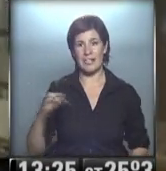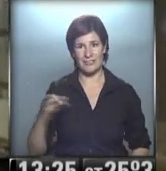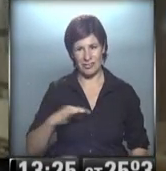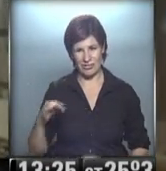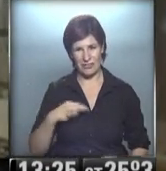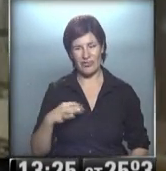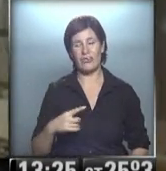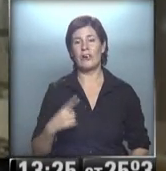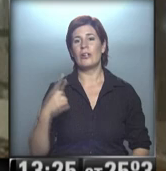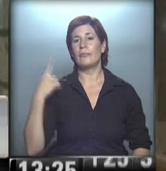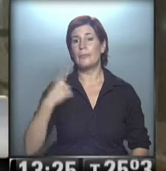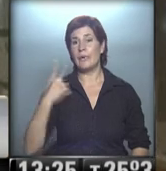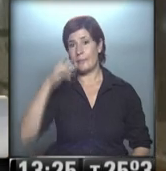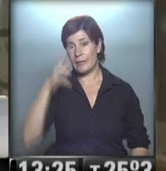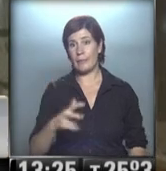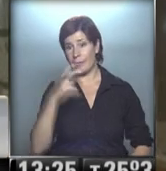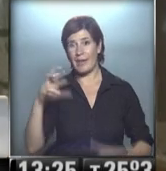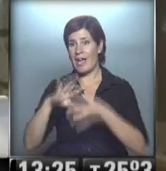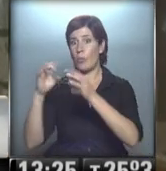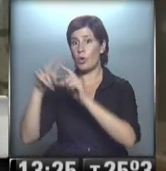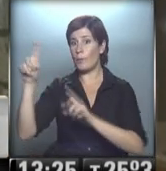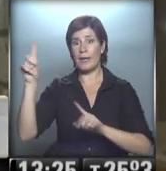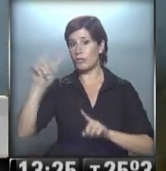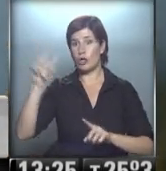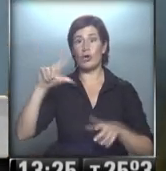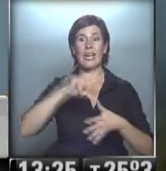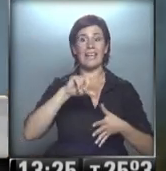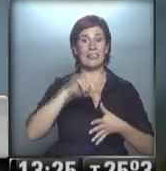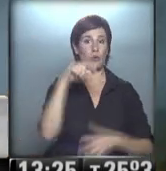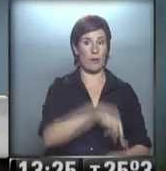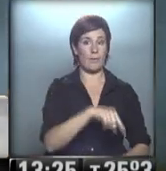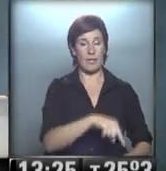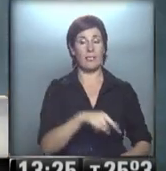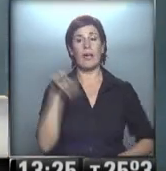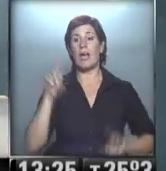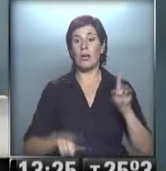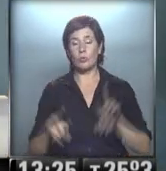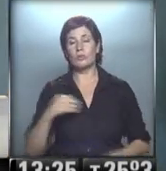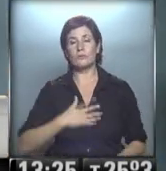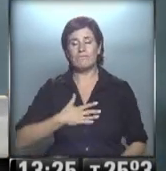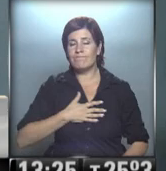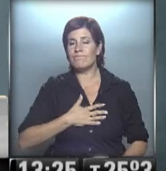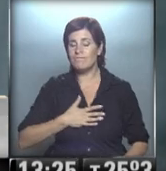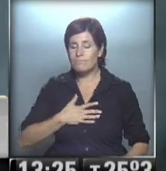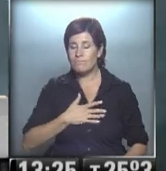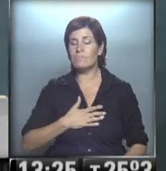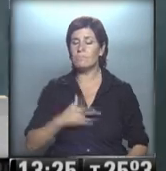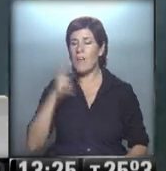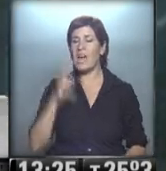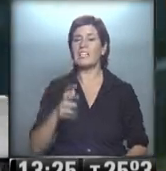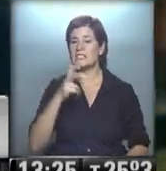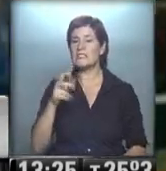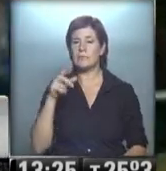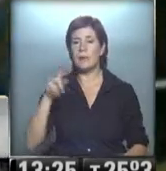el primer Papa no europeo, el primer Papa latinoamericano, y muchos sintieron que con él algo podría comenzar a